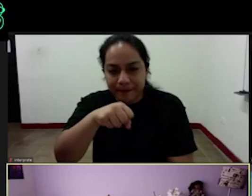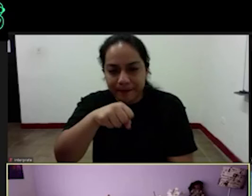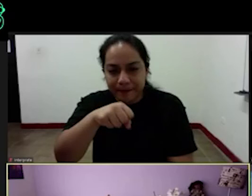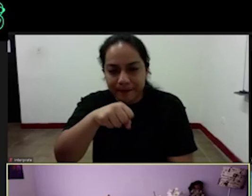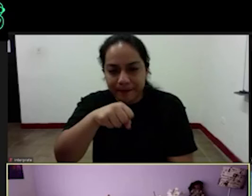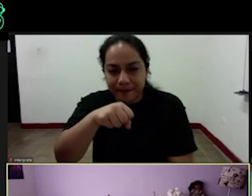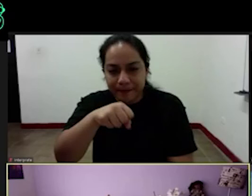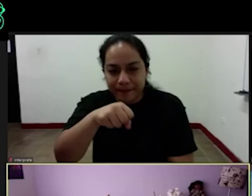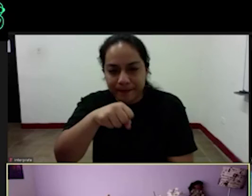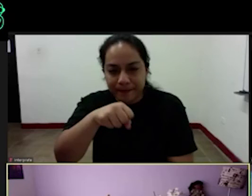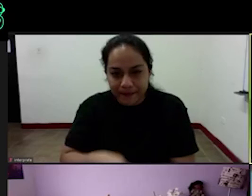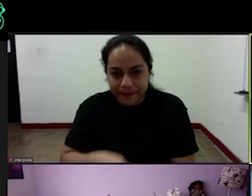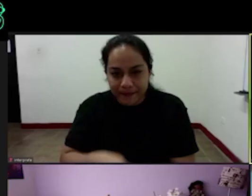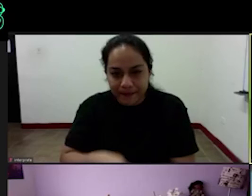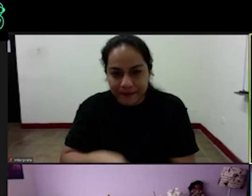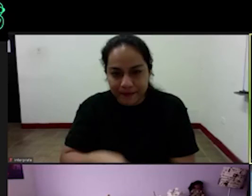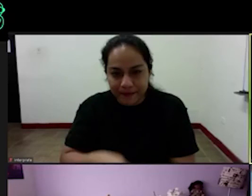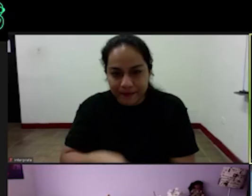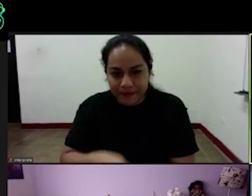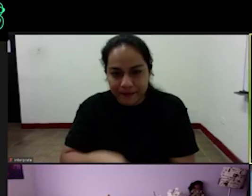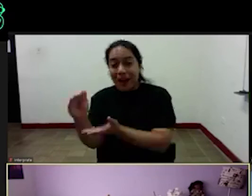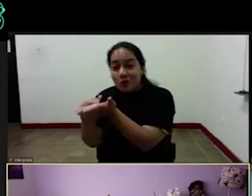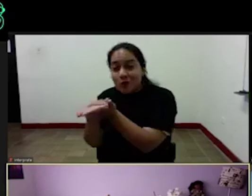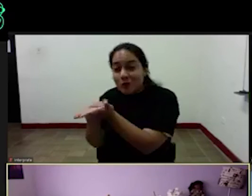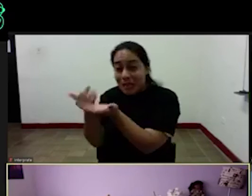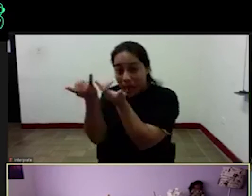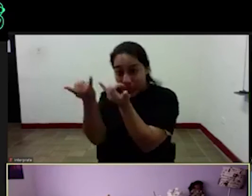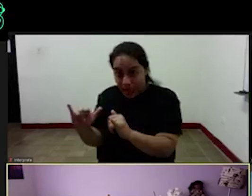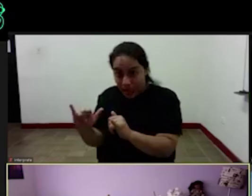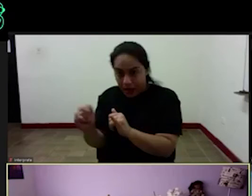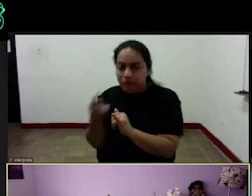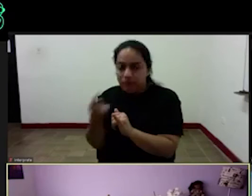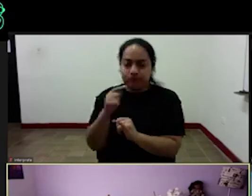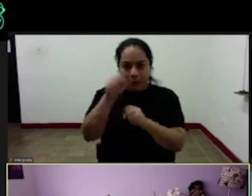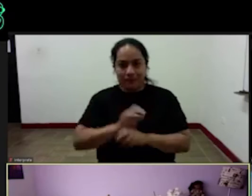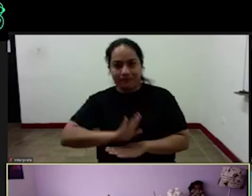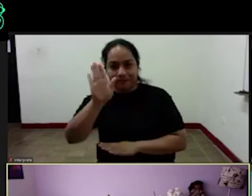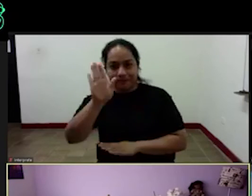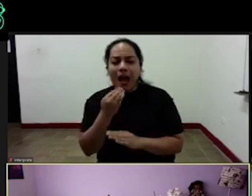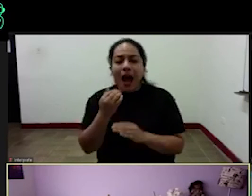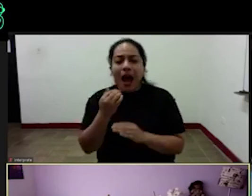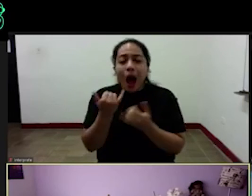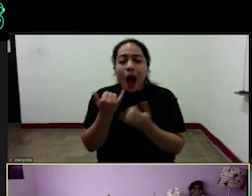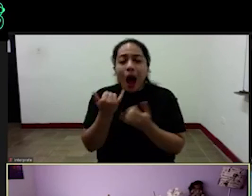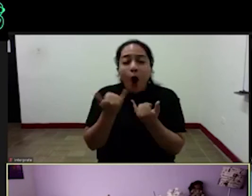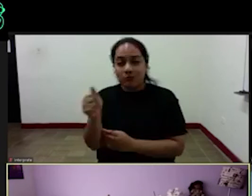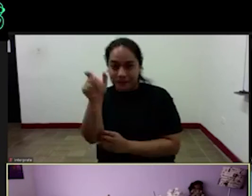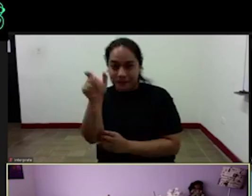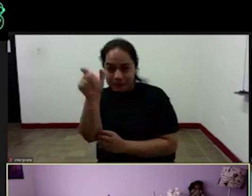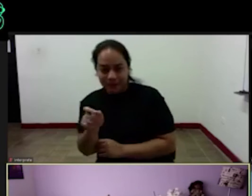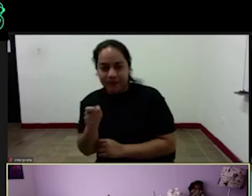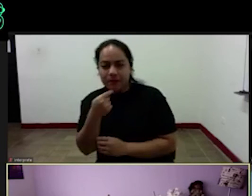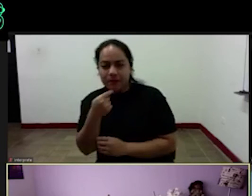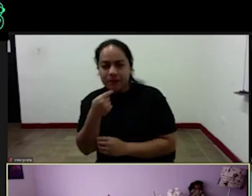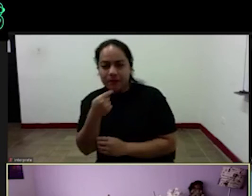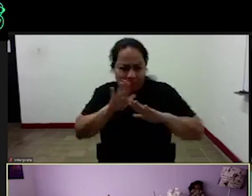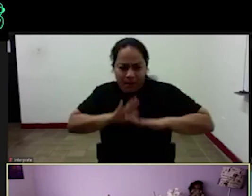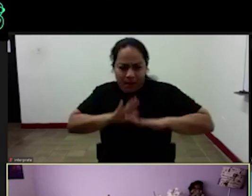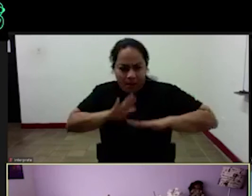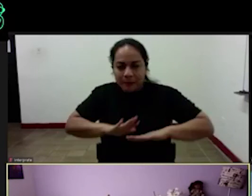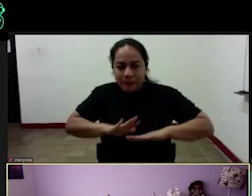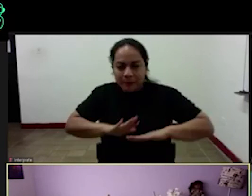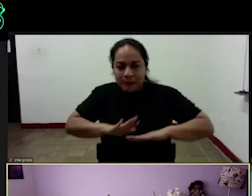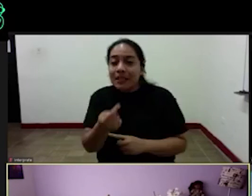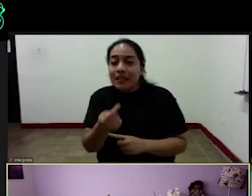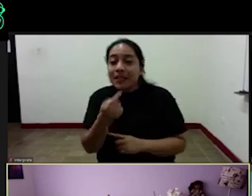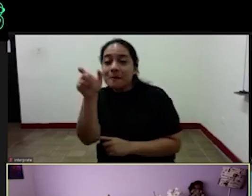otra pregunta que tiene que ver si en este contexto de la pandemia o el aislamiento, ella la hace Juan Carlos Gómez, si